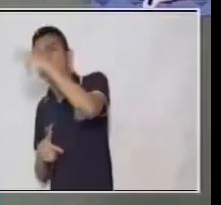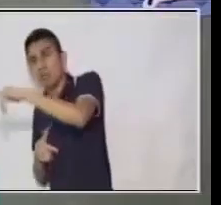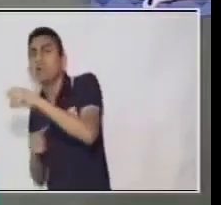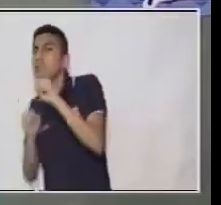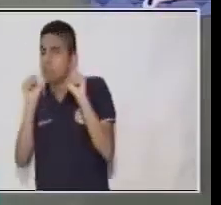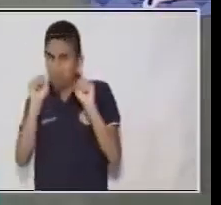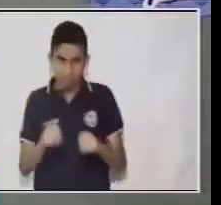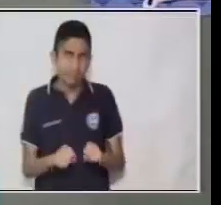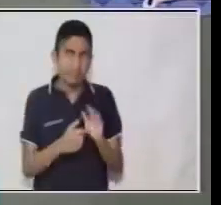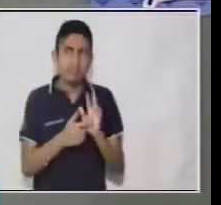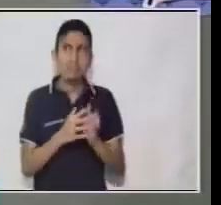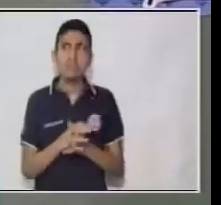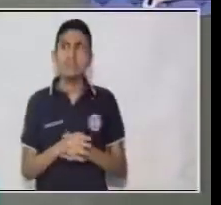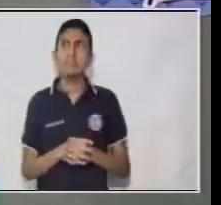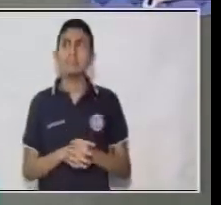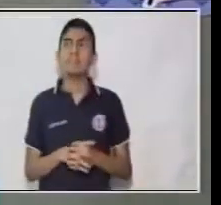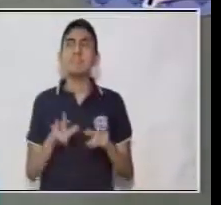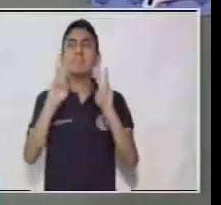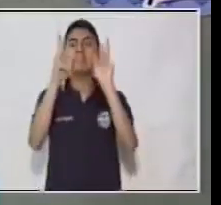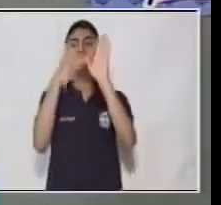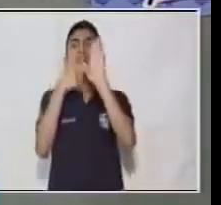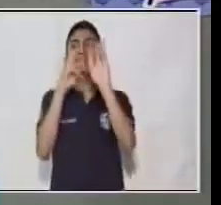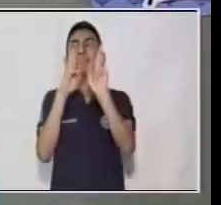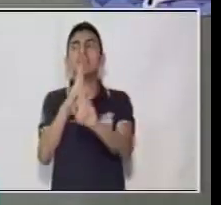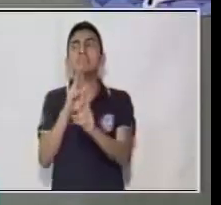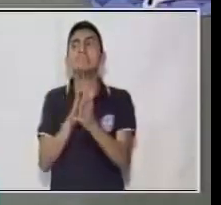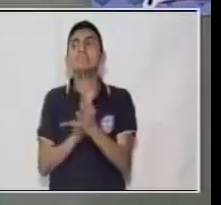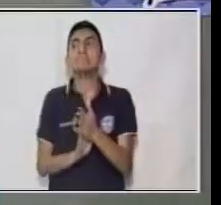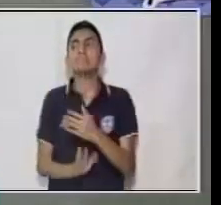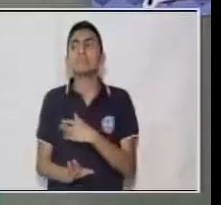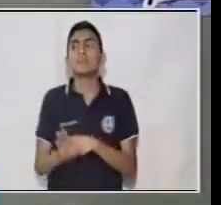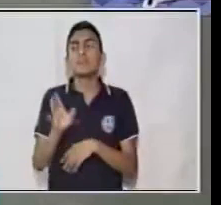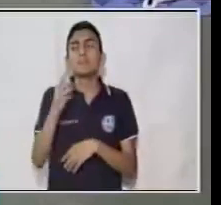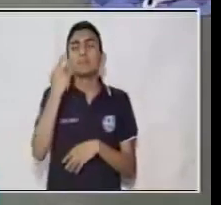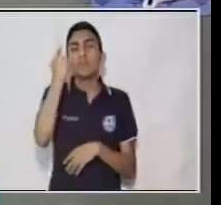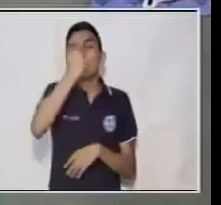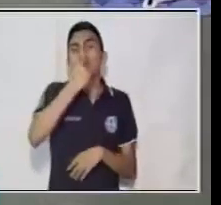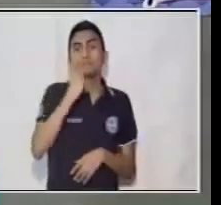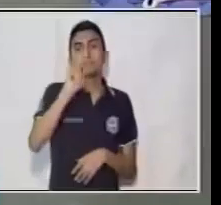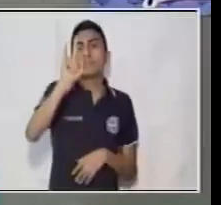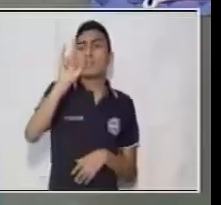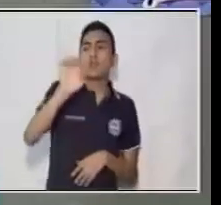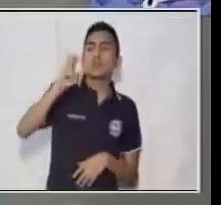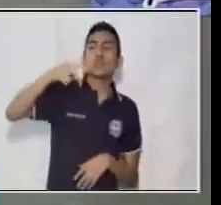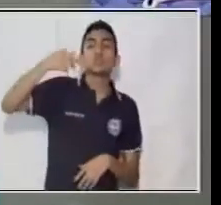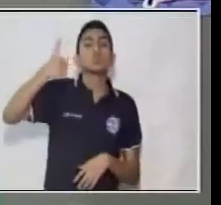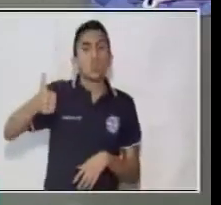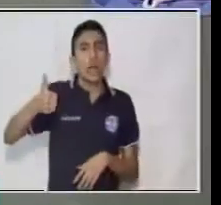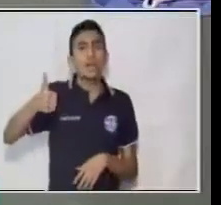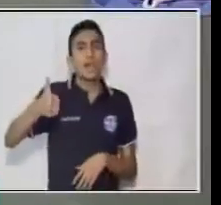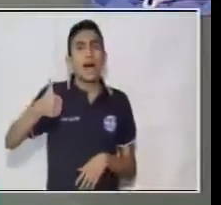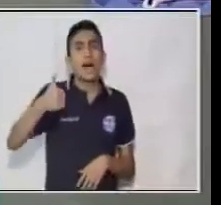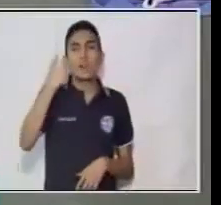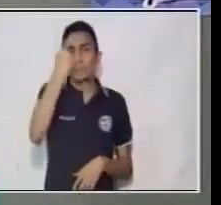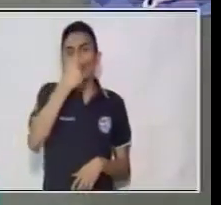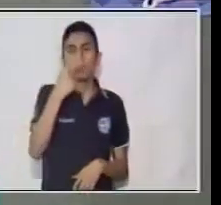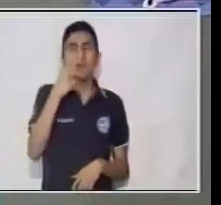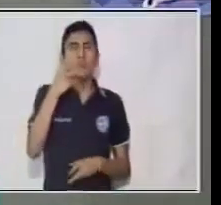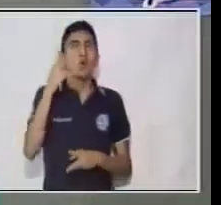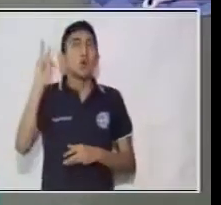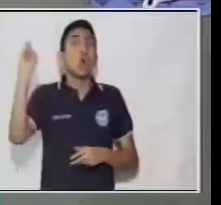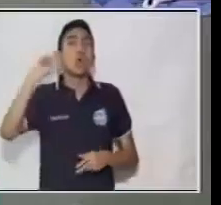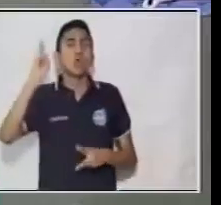Aquí tenemos otra respuesta. Dice, suena fuerte. Entonces vamos a